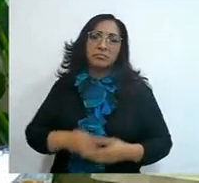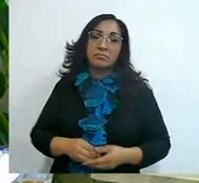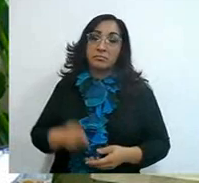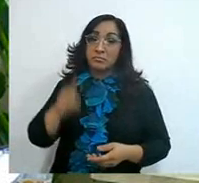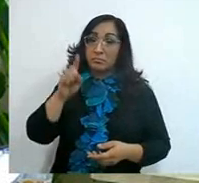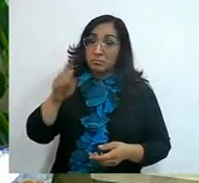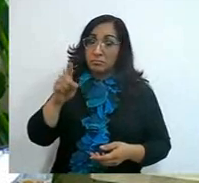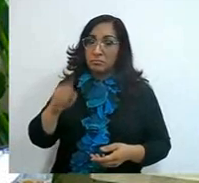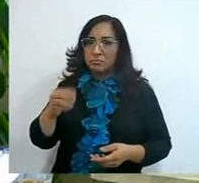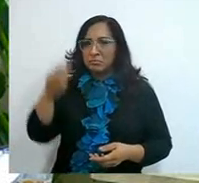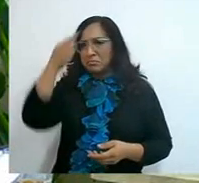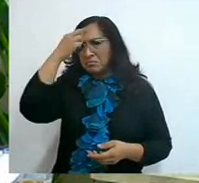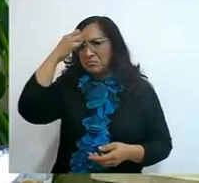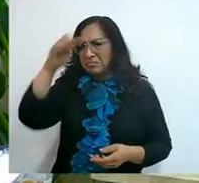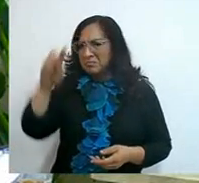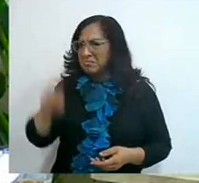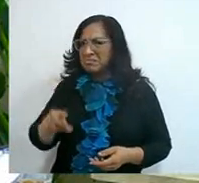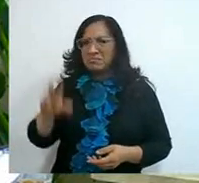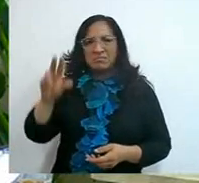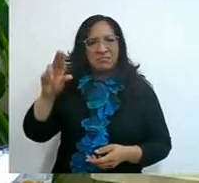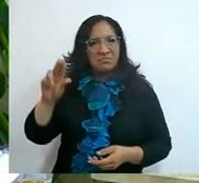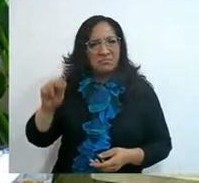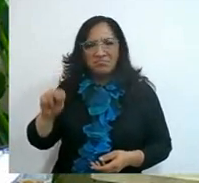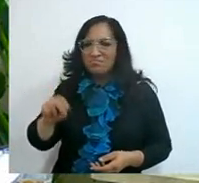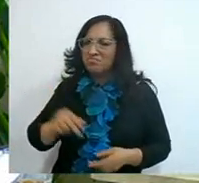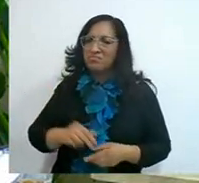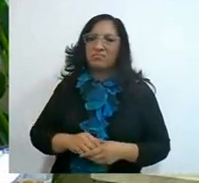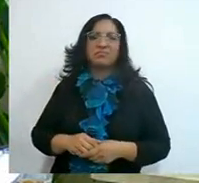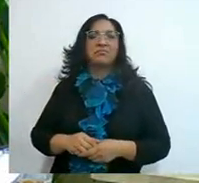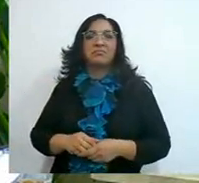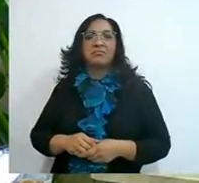¿Y usted creyó que quedó impune? No, señor.